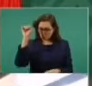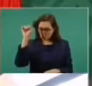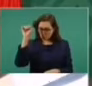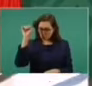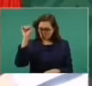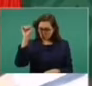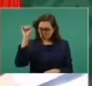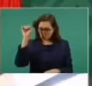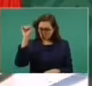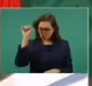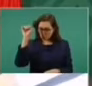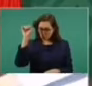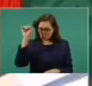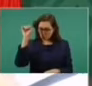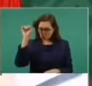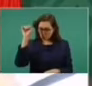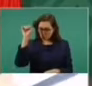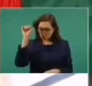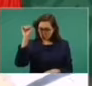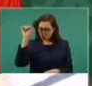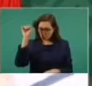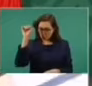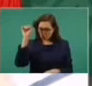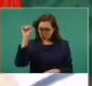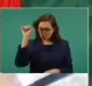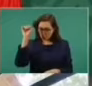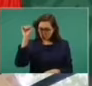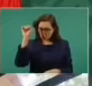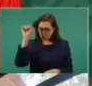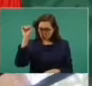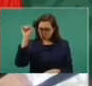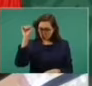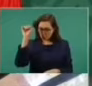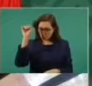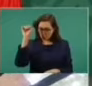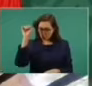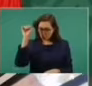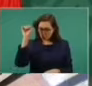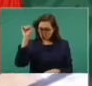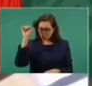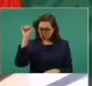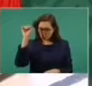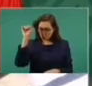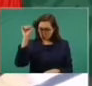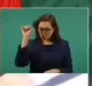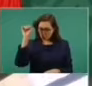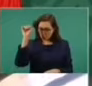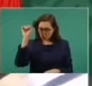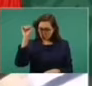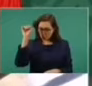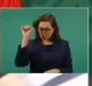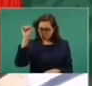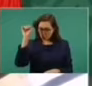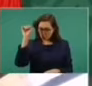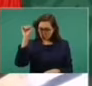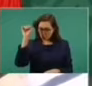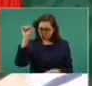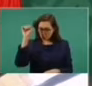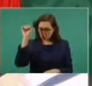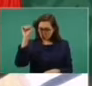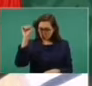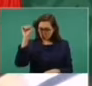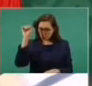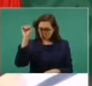sistema social, ¿sí? La economía social es muy difícil de entender en nuestros tiempos, porque es algo nuevo.